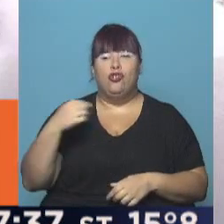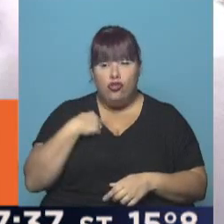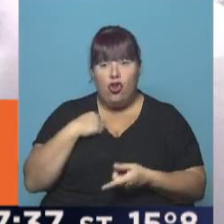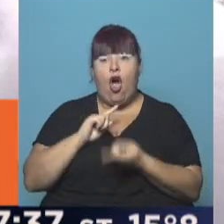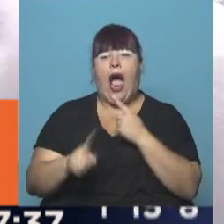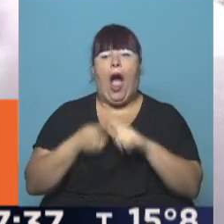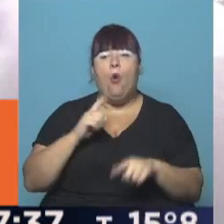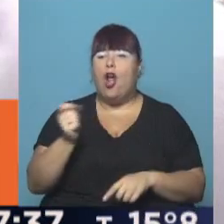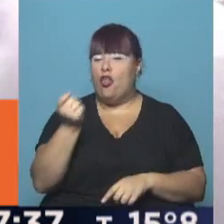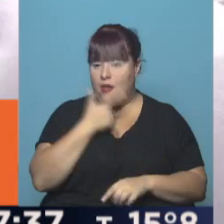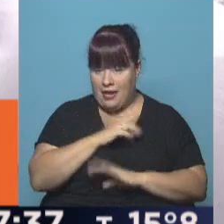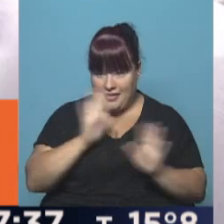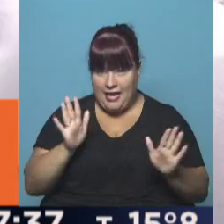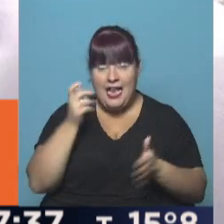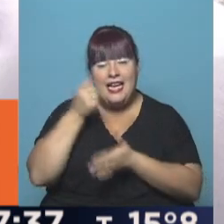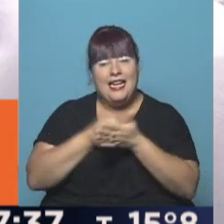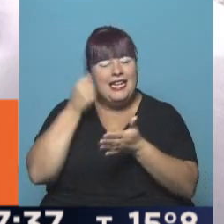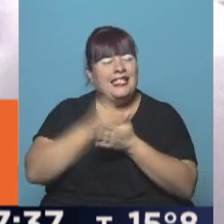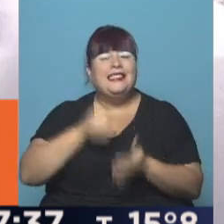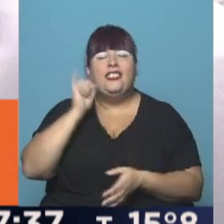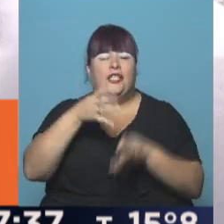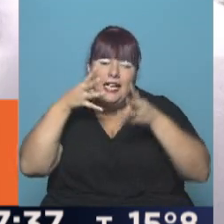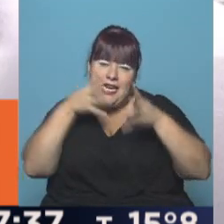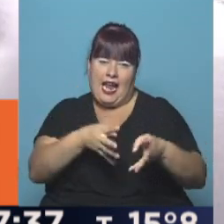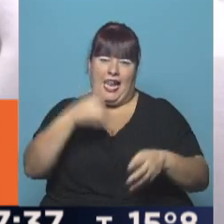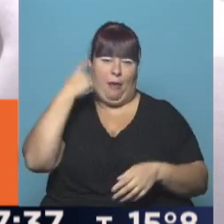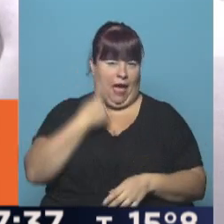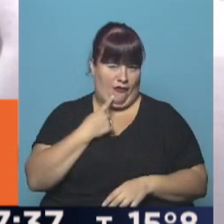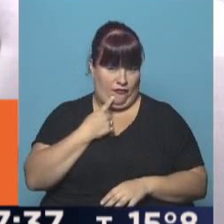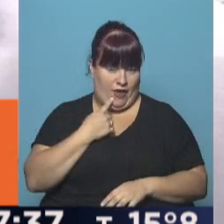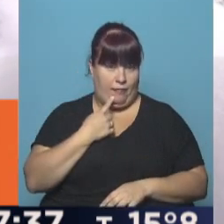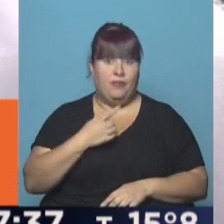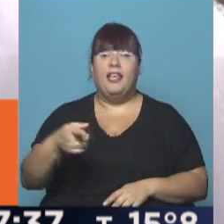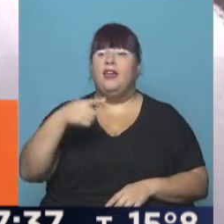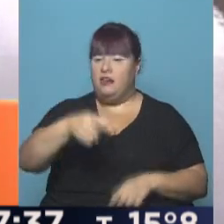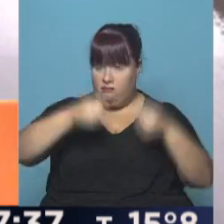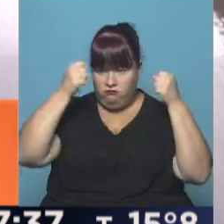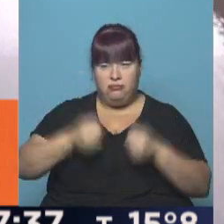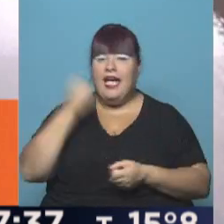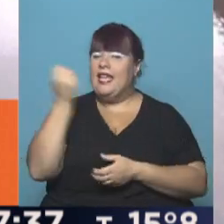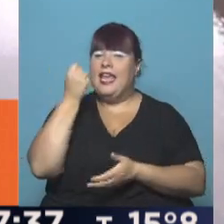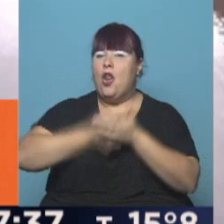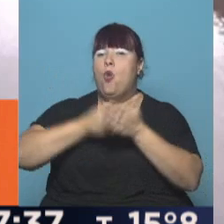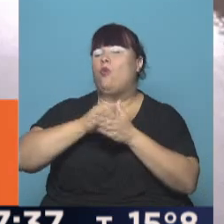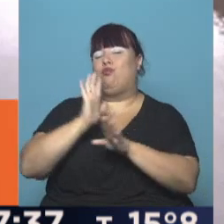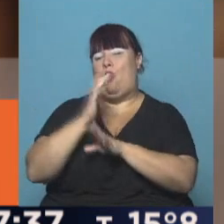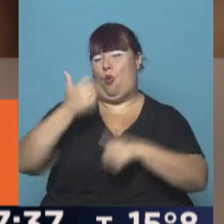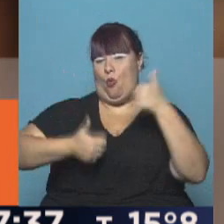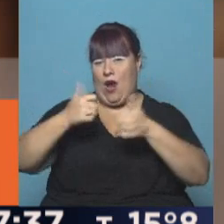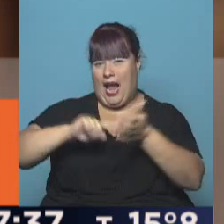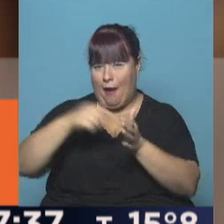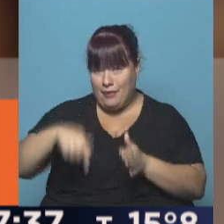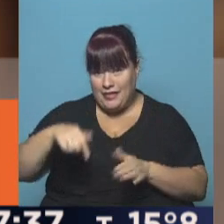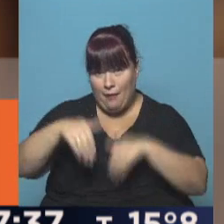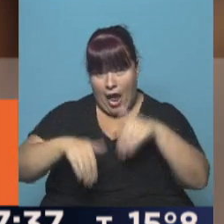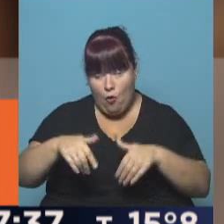conakry la lucha implacable contra las mates tras confirmar su decisión de pelear electoralmente en la ciudad